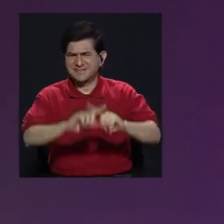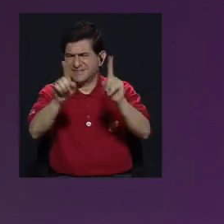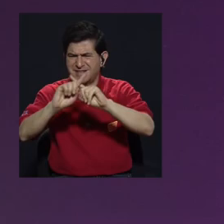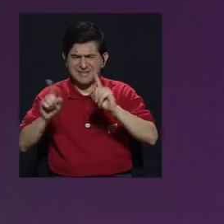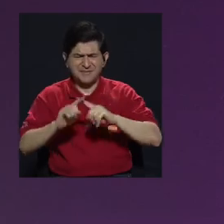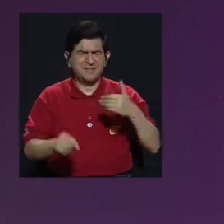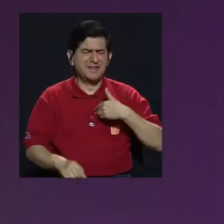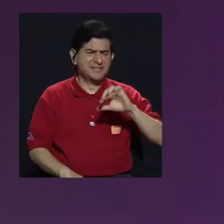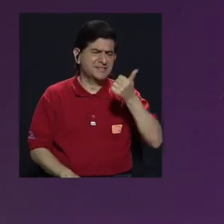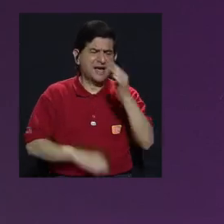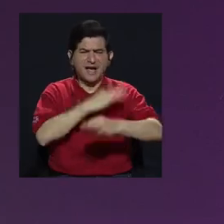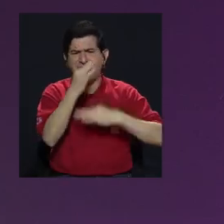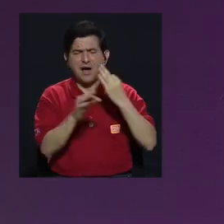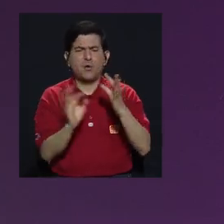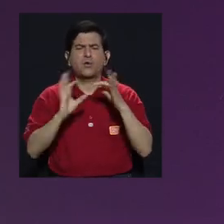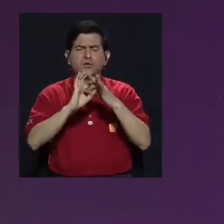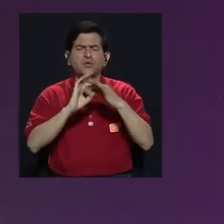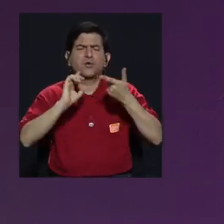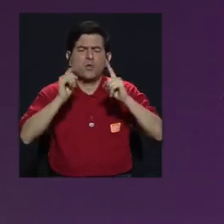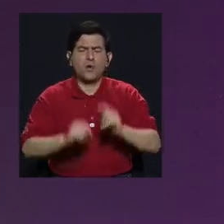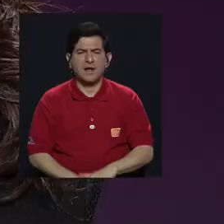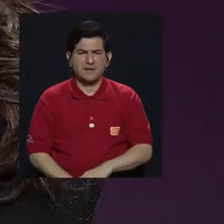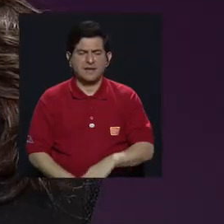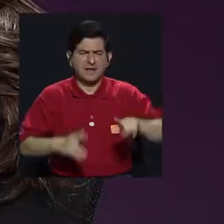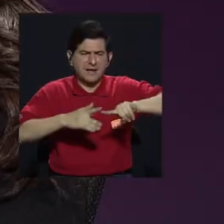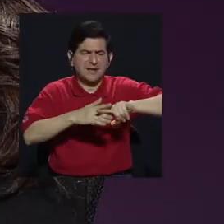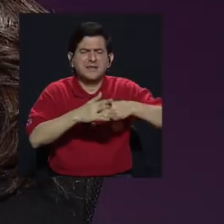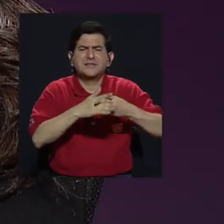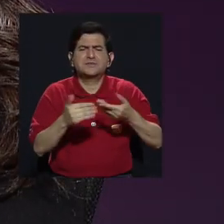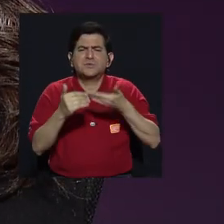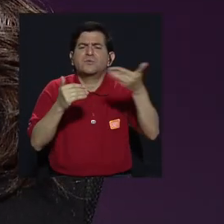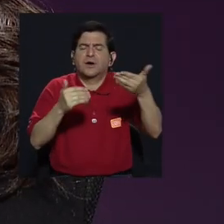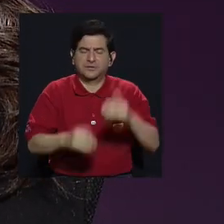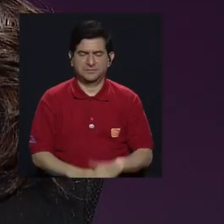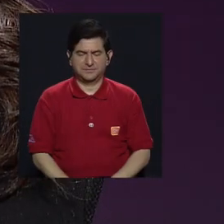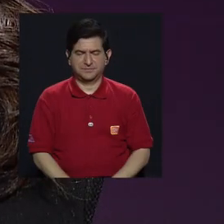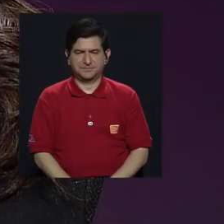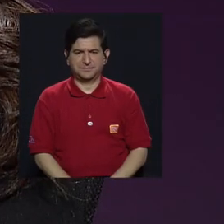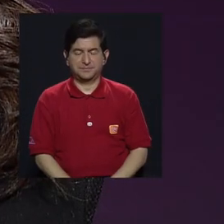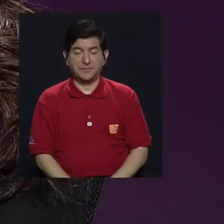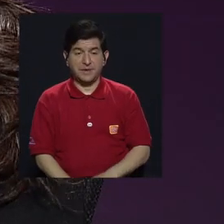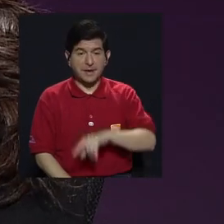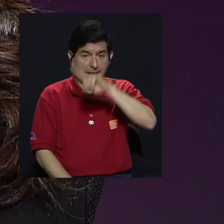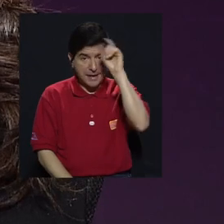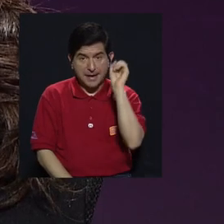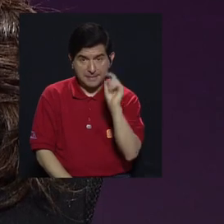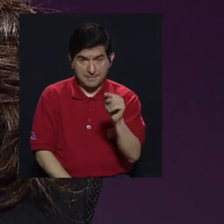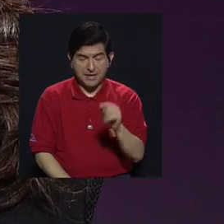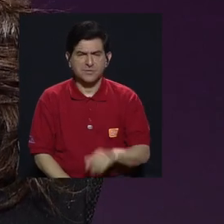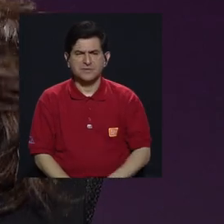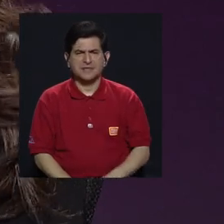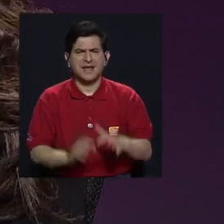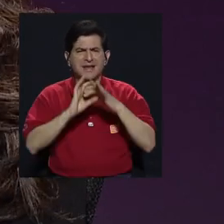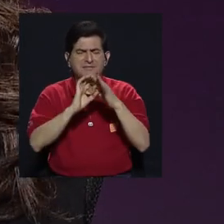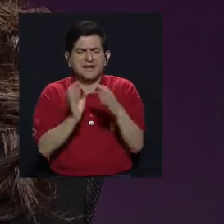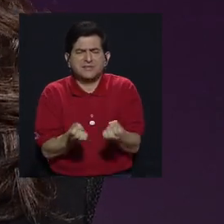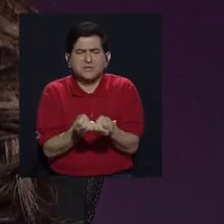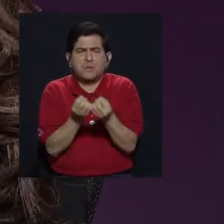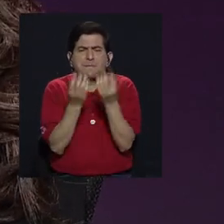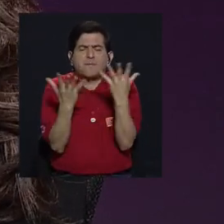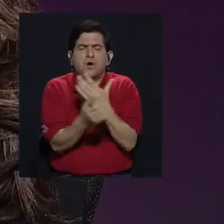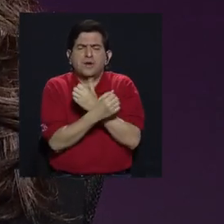las diferencias con respecto a otro tipo de relaciones? Claro, bueno, es importante cuando nos preguntan qué son las